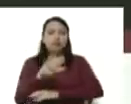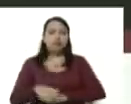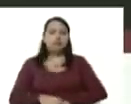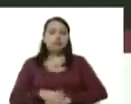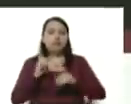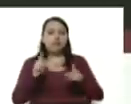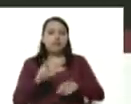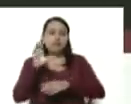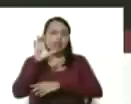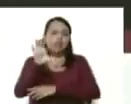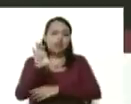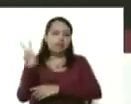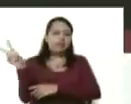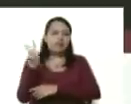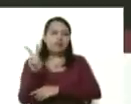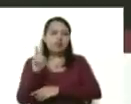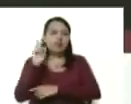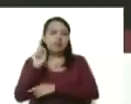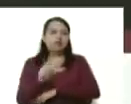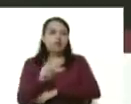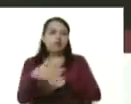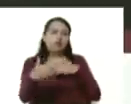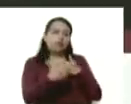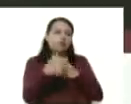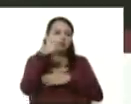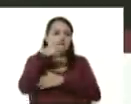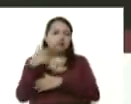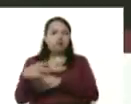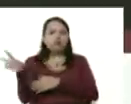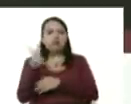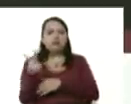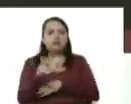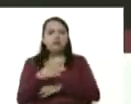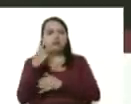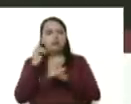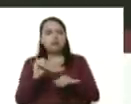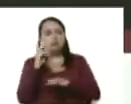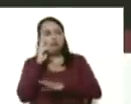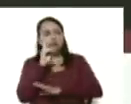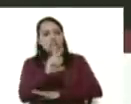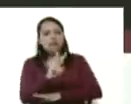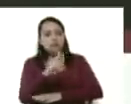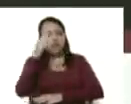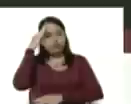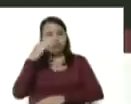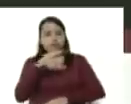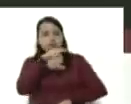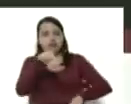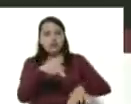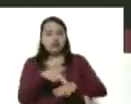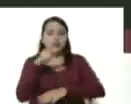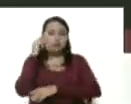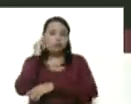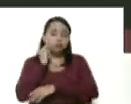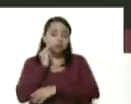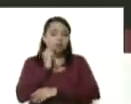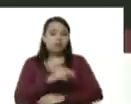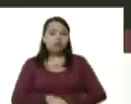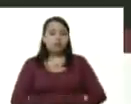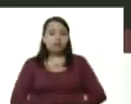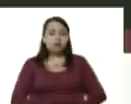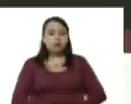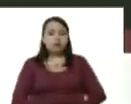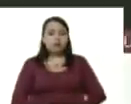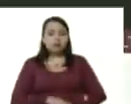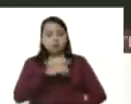contra el Estado de Venezuela y contra el pueblo de Venezuela. Así lo vemos desde la Fuerza Armada Nacional Bolivariana cuando se